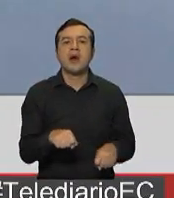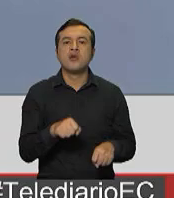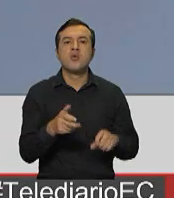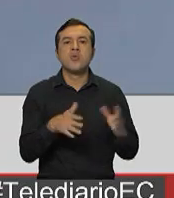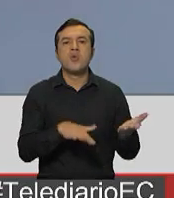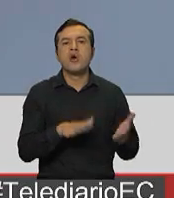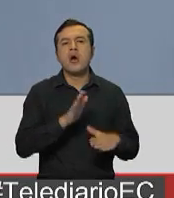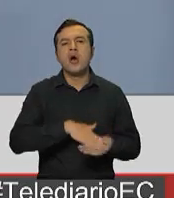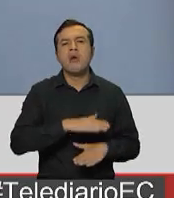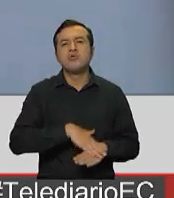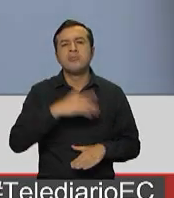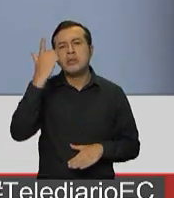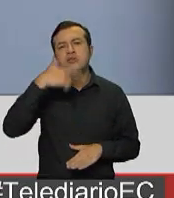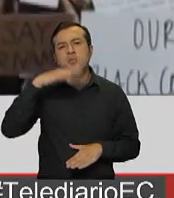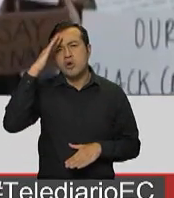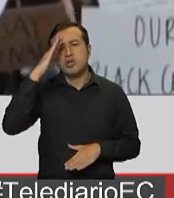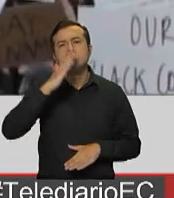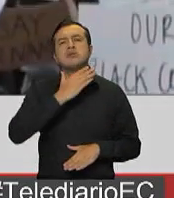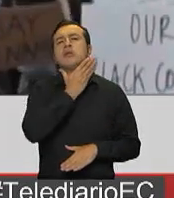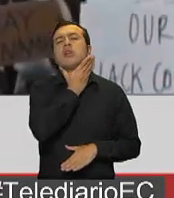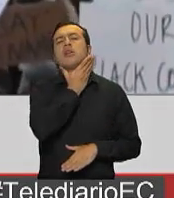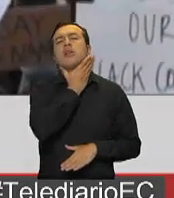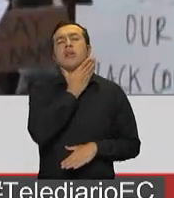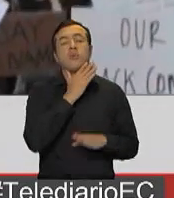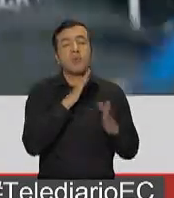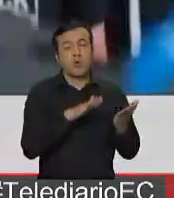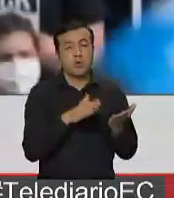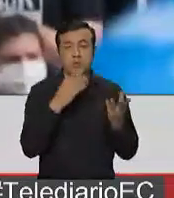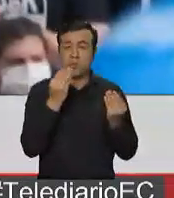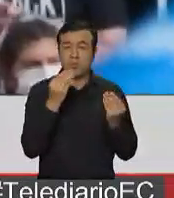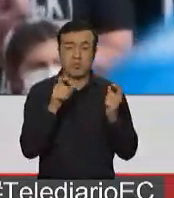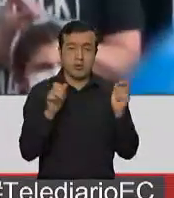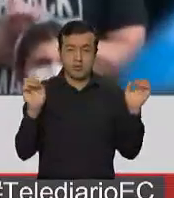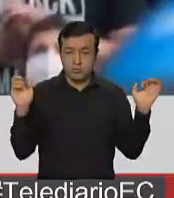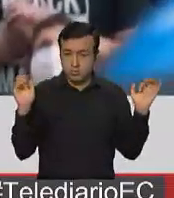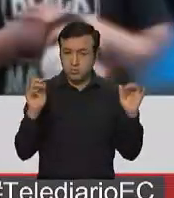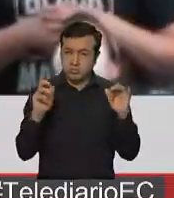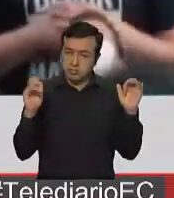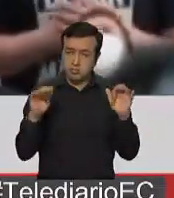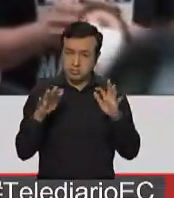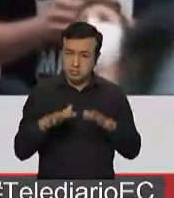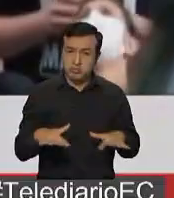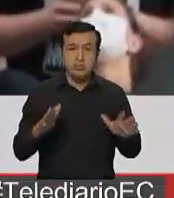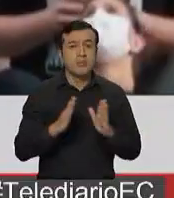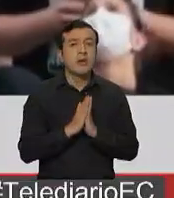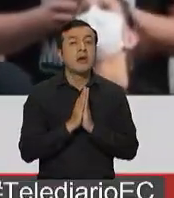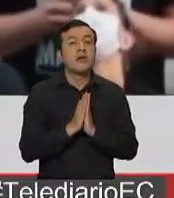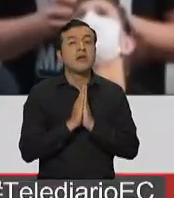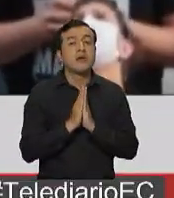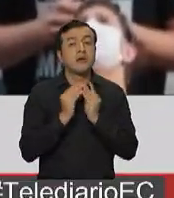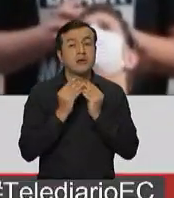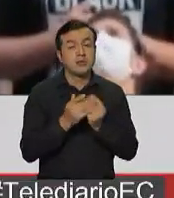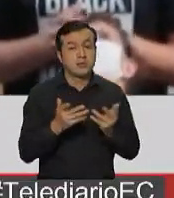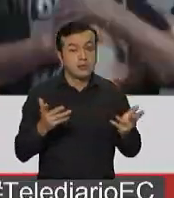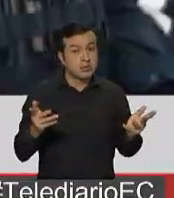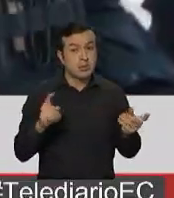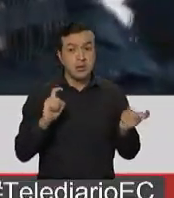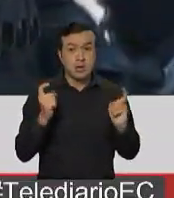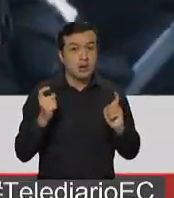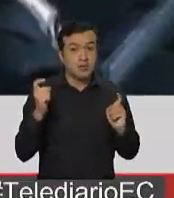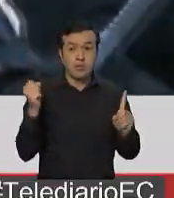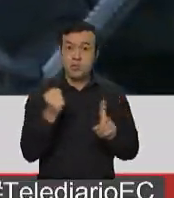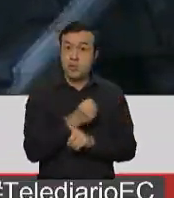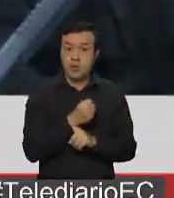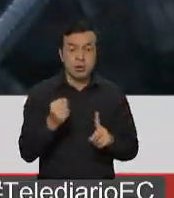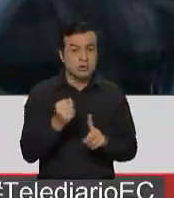un policía durante su arresto. Durante horas, los manifestantes entonaron cánticos para pedir cambios estructurales que terminen con la